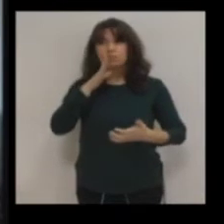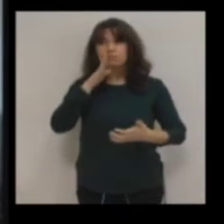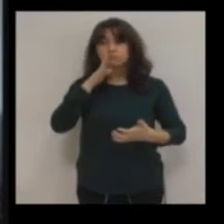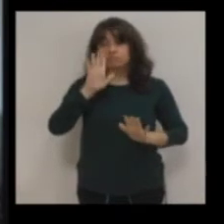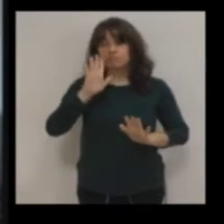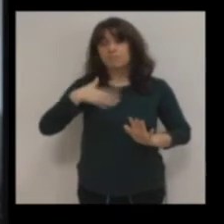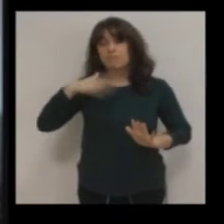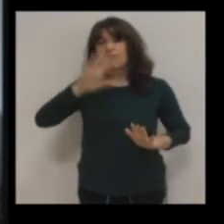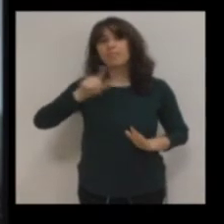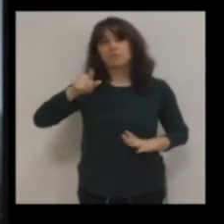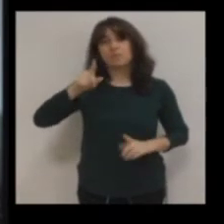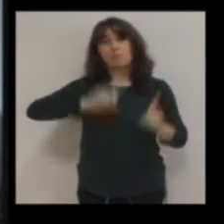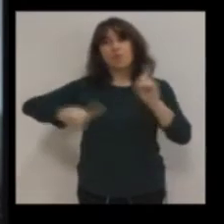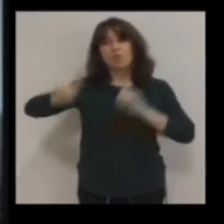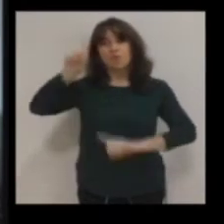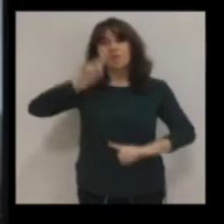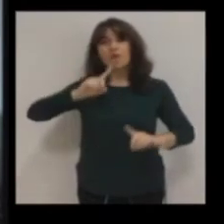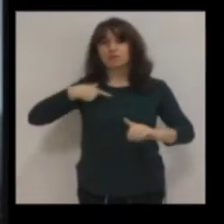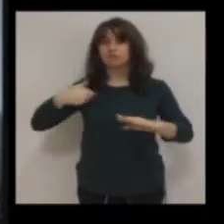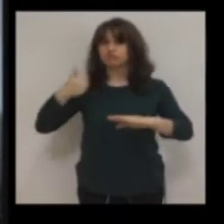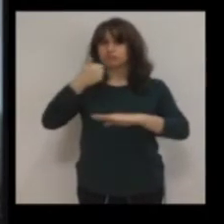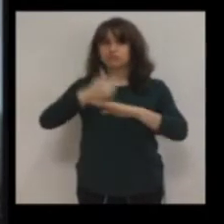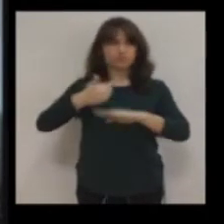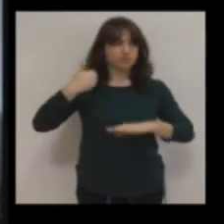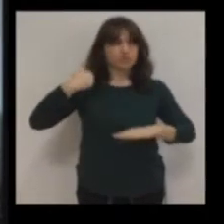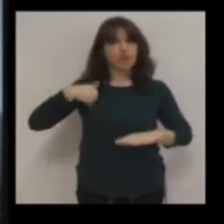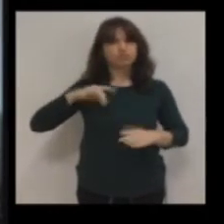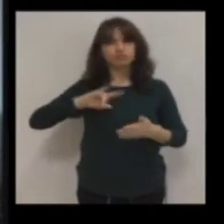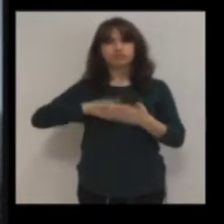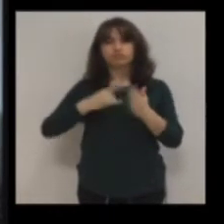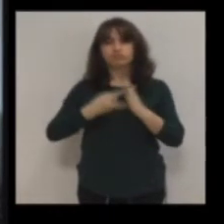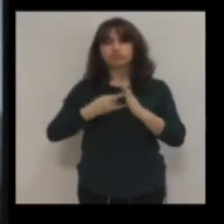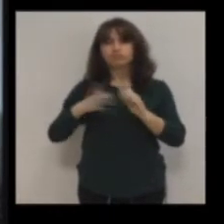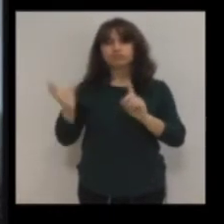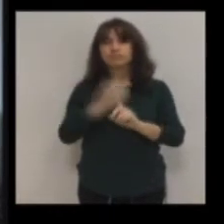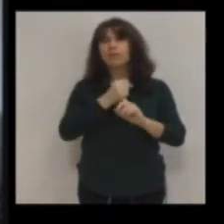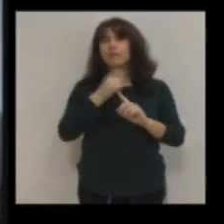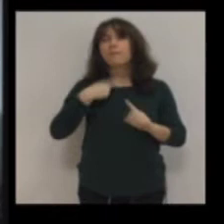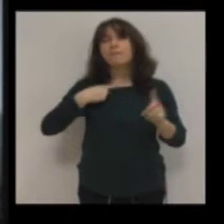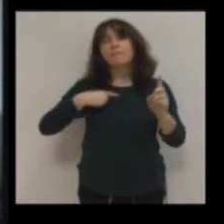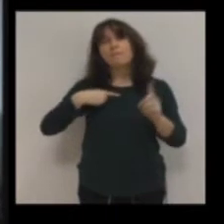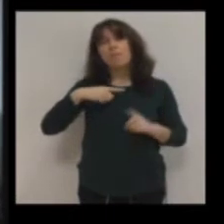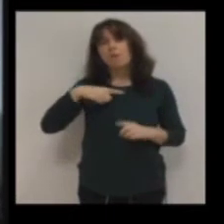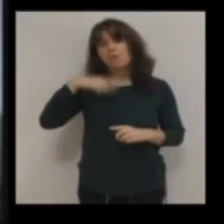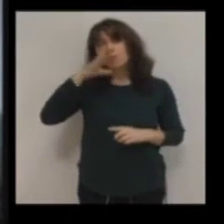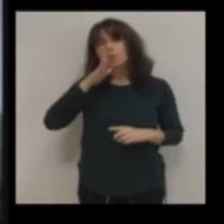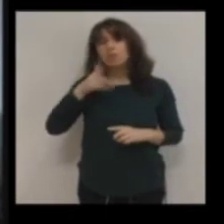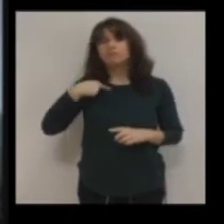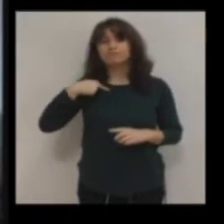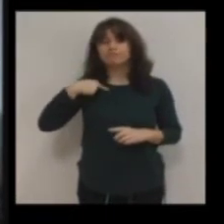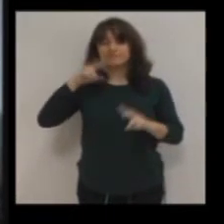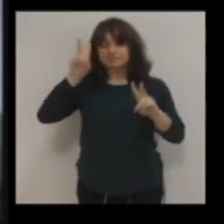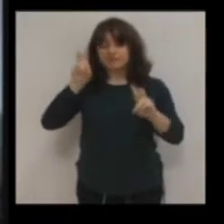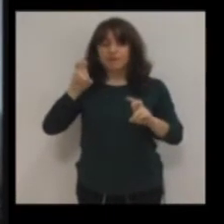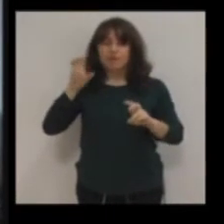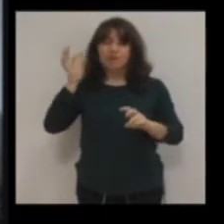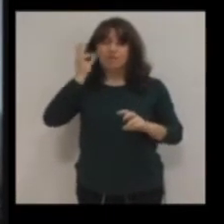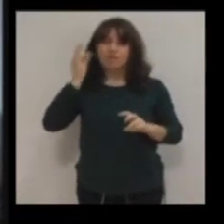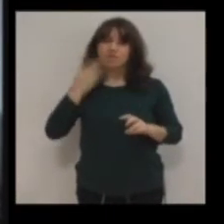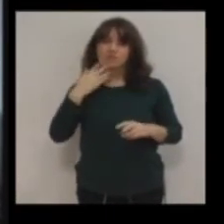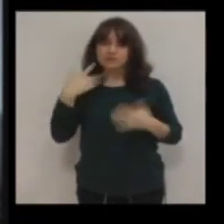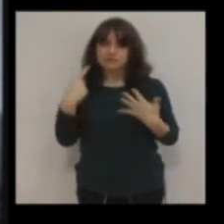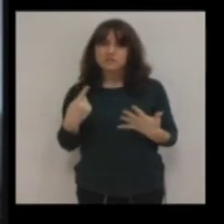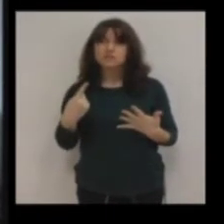problema el Supremo lo ha solucionado de alguna manera, pero sí me preocupa, que eran unos abusos sexuales de una niña de 6